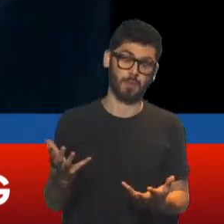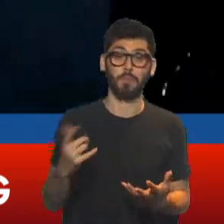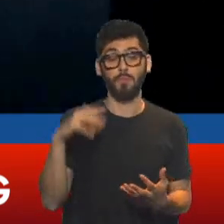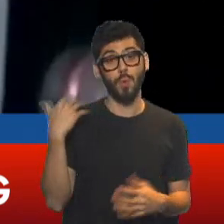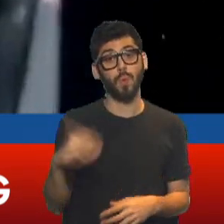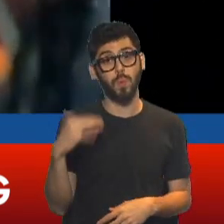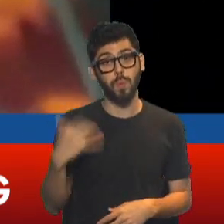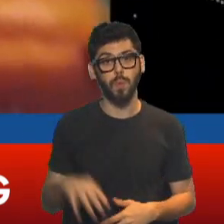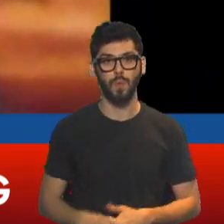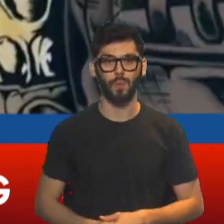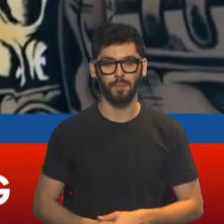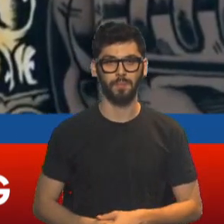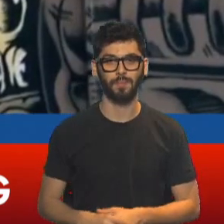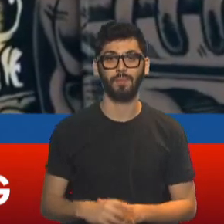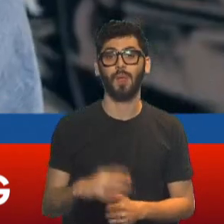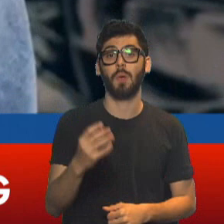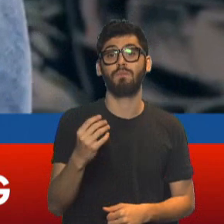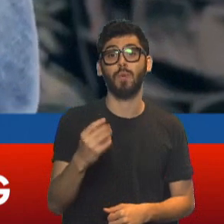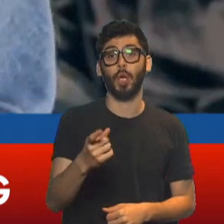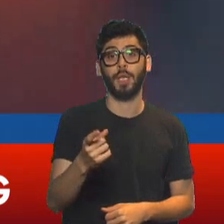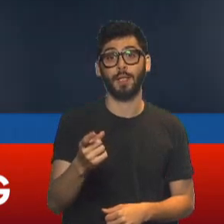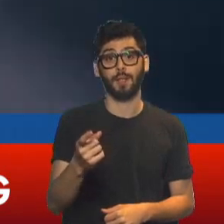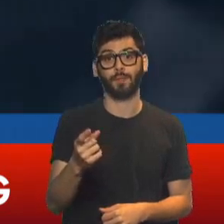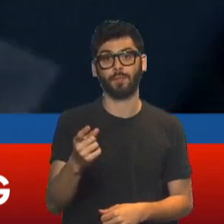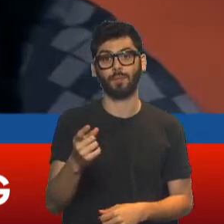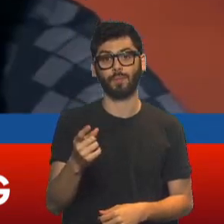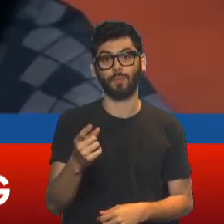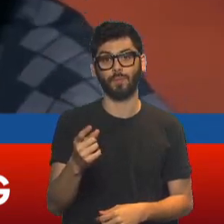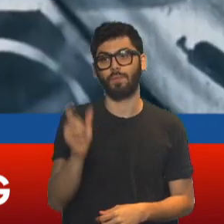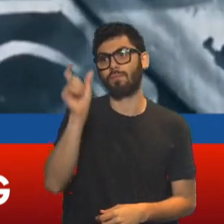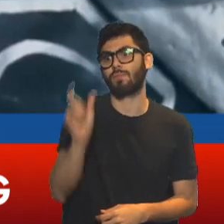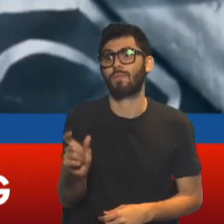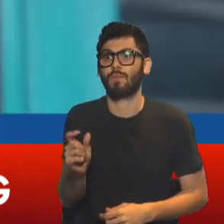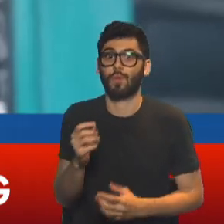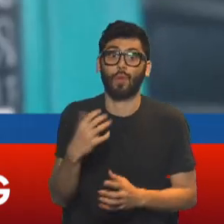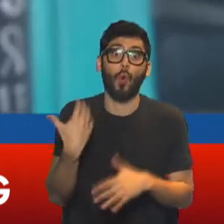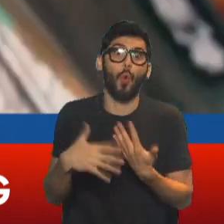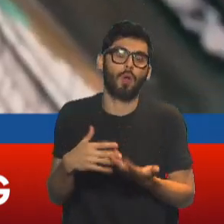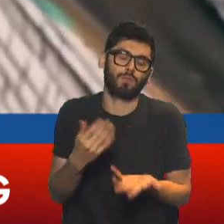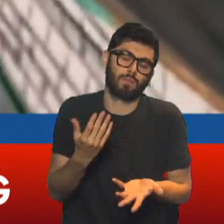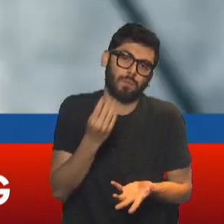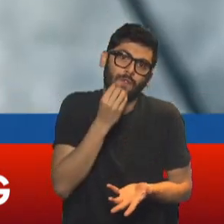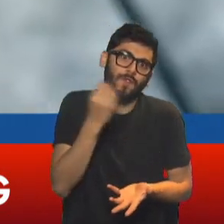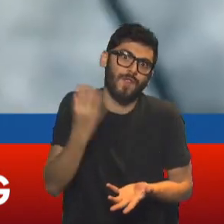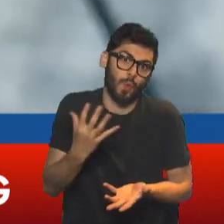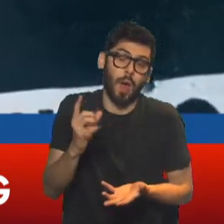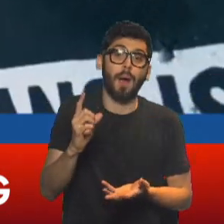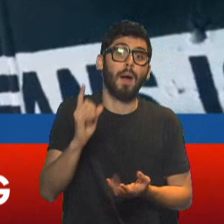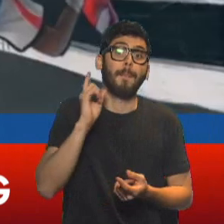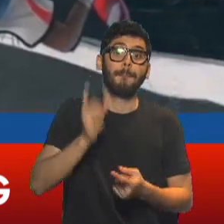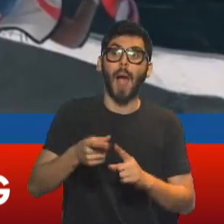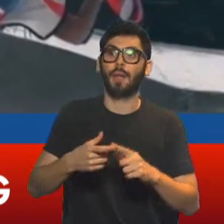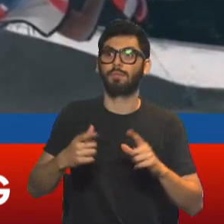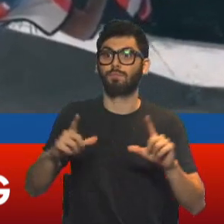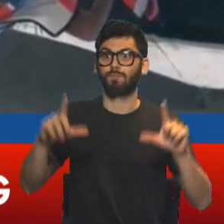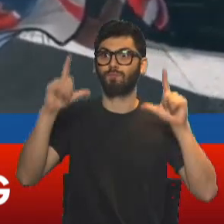todo, porque no solo es un crack como futbolista, sino con el sistema de